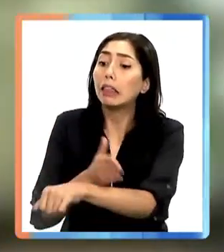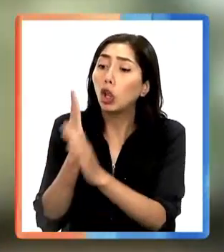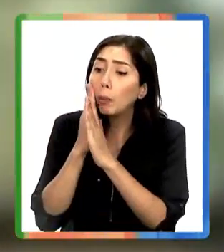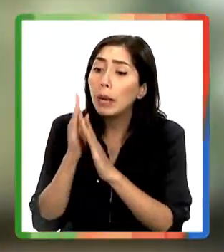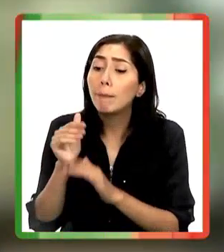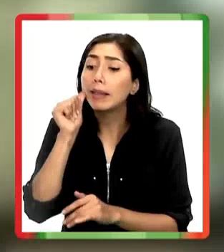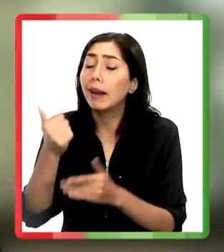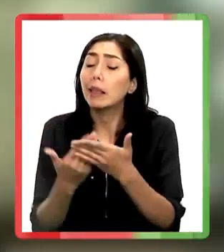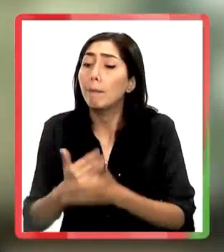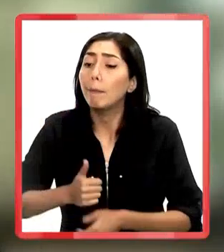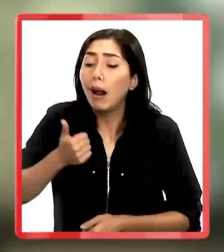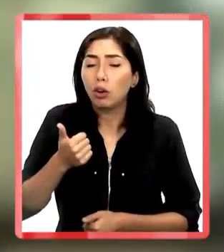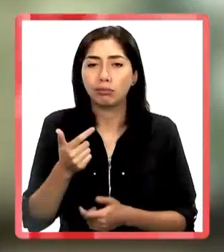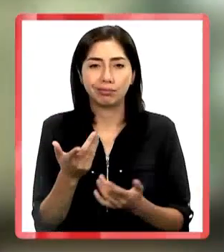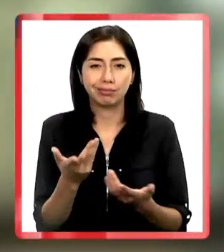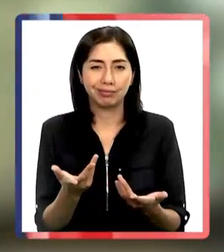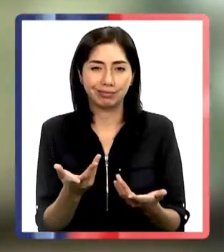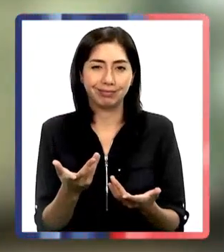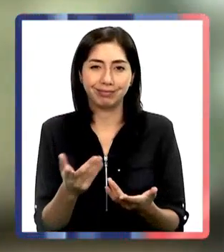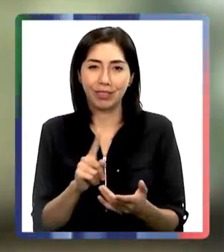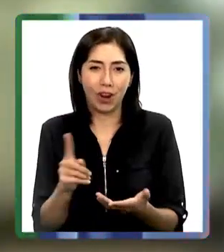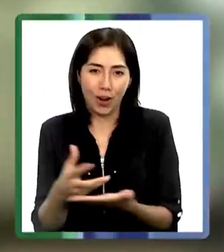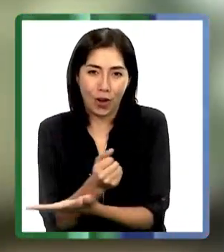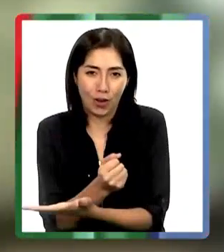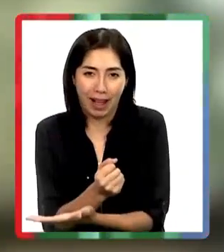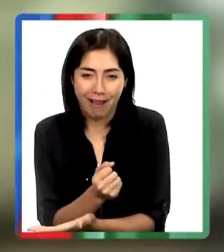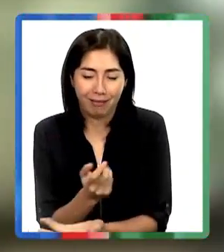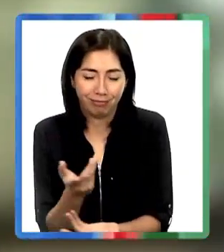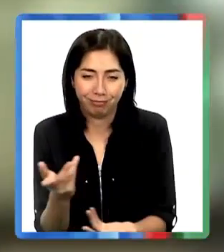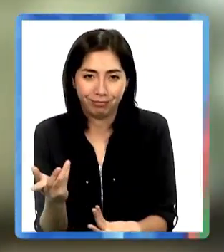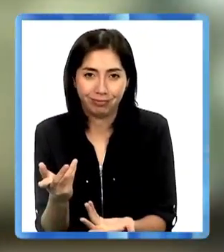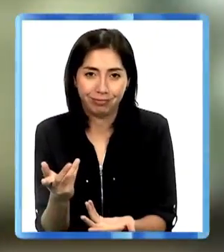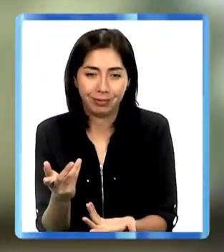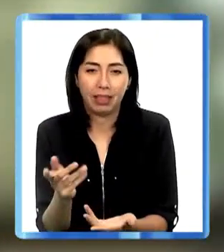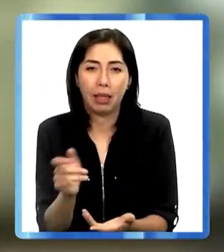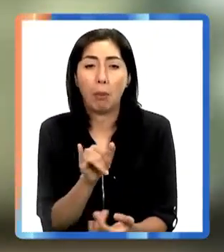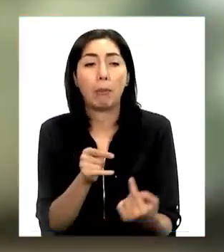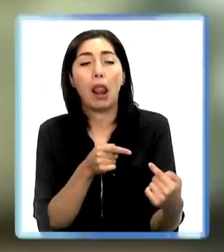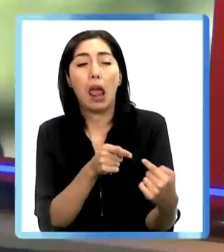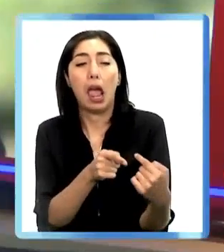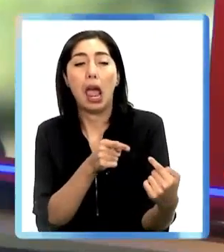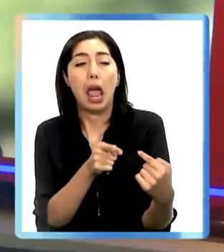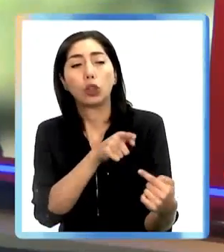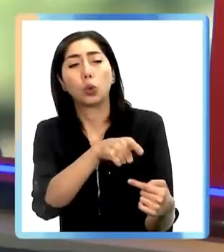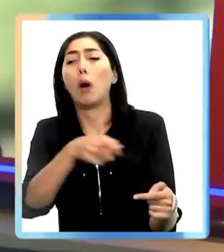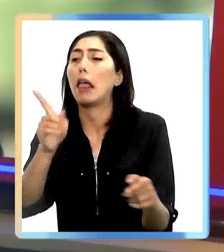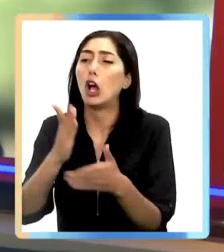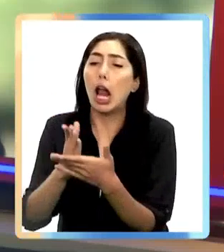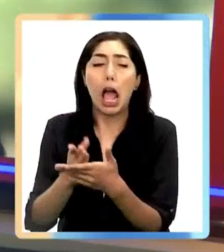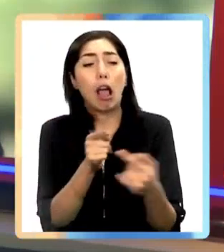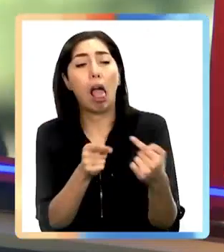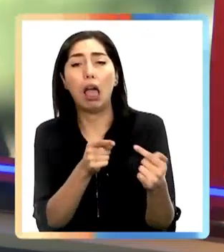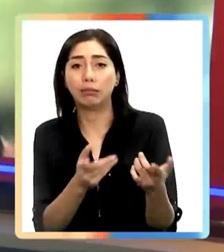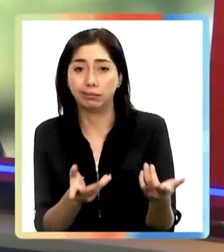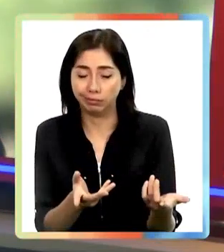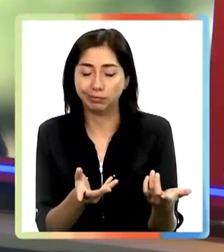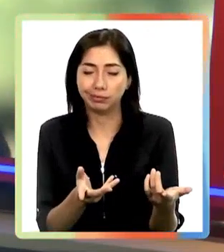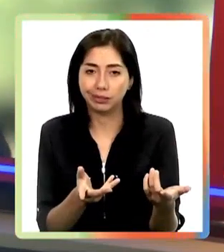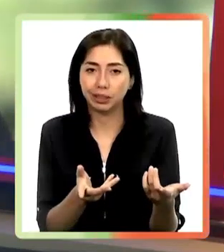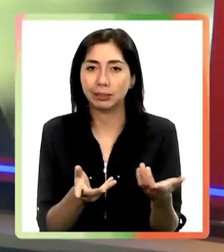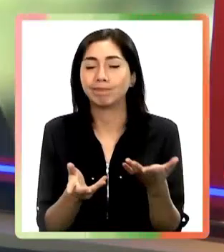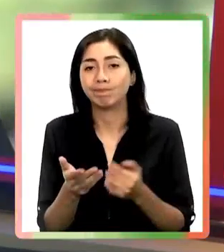otro día se levantan a las 6:30, 7 de la mañana, como corresponde, no lo vamos a lograr. Y va a ser una pelea y que no quiere ir al colegio y